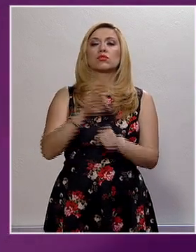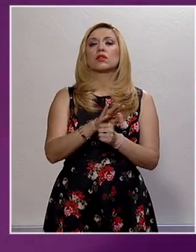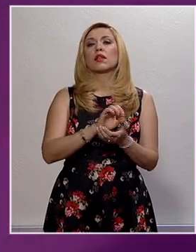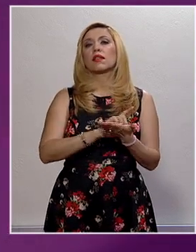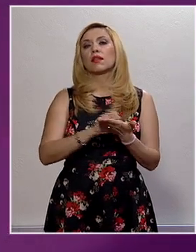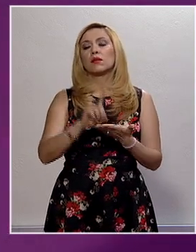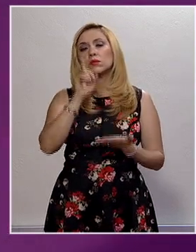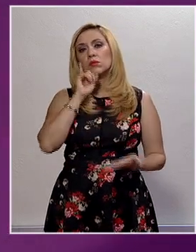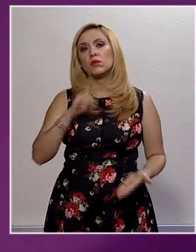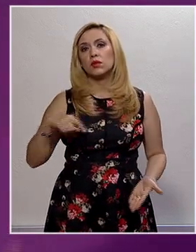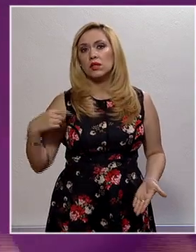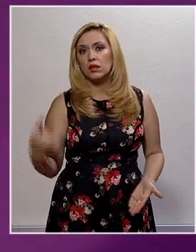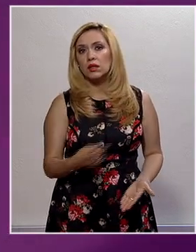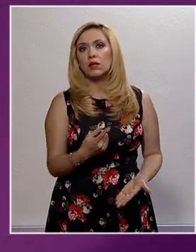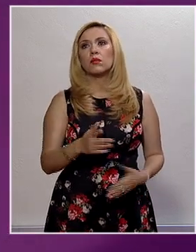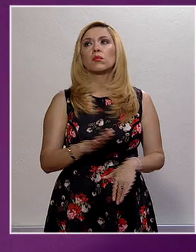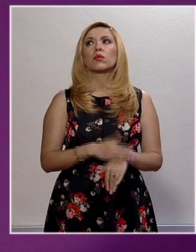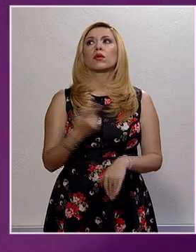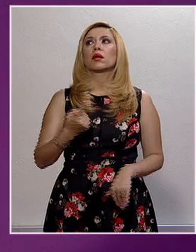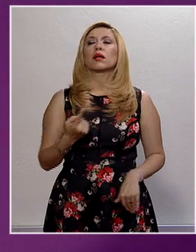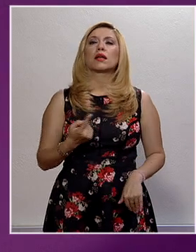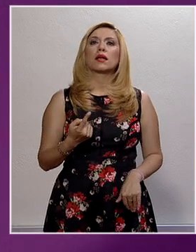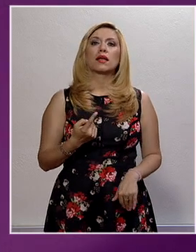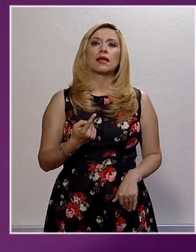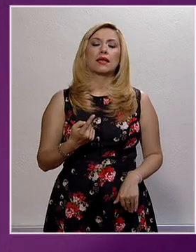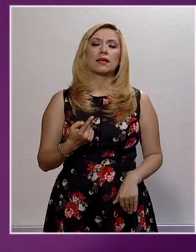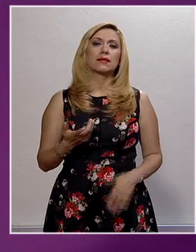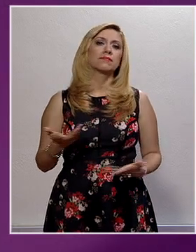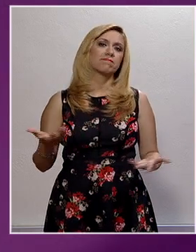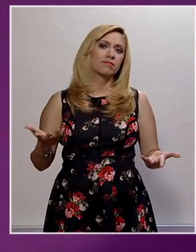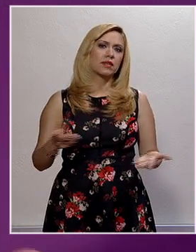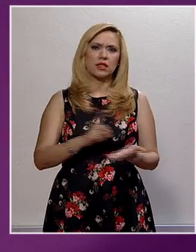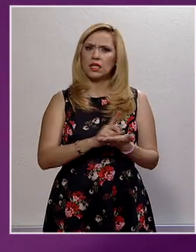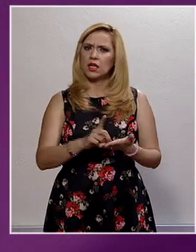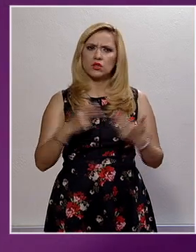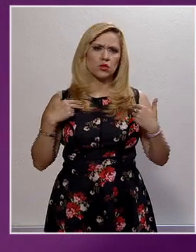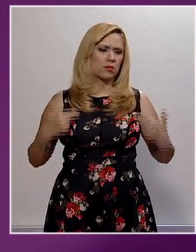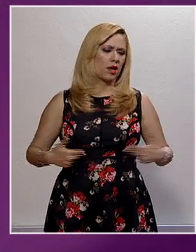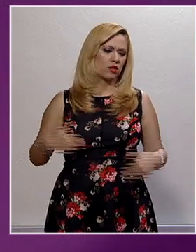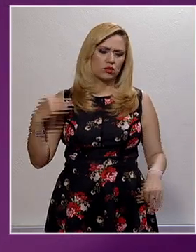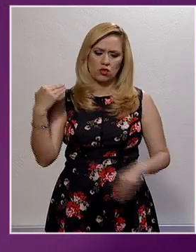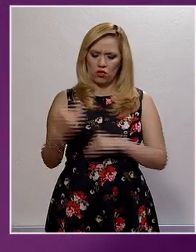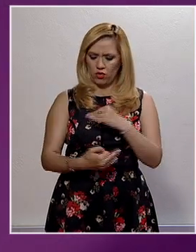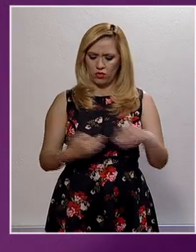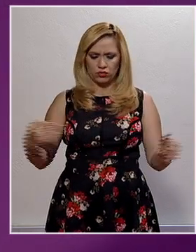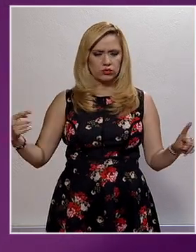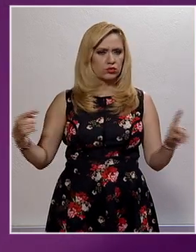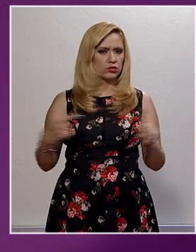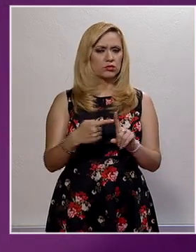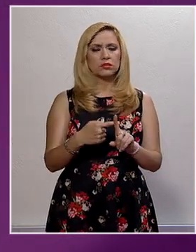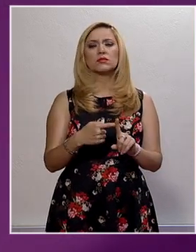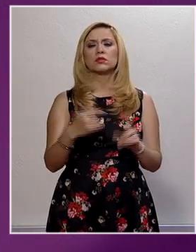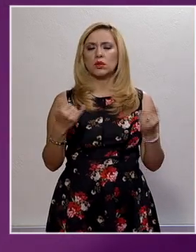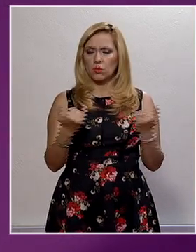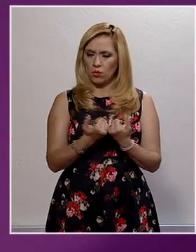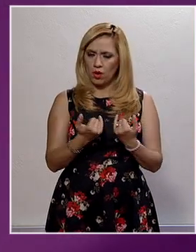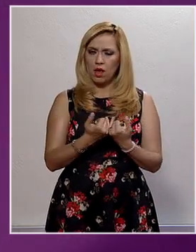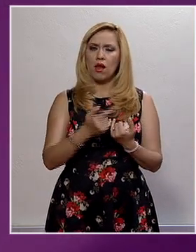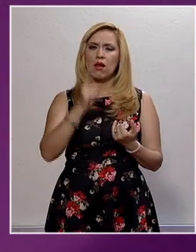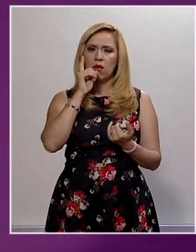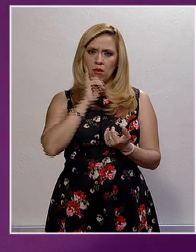de las mujeres, porque pues claramente todos los derechos humanos que están en la Convención Americana sobre Derechos Humanos también